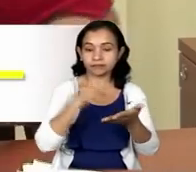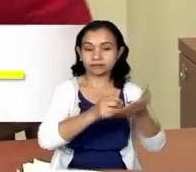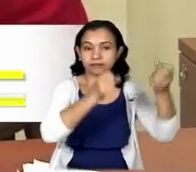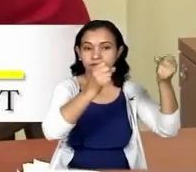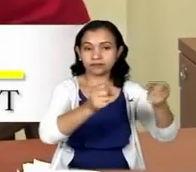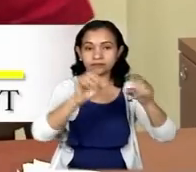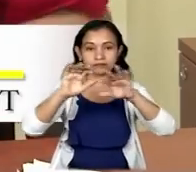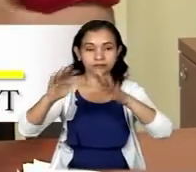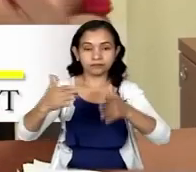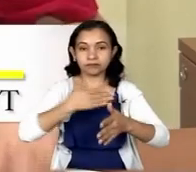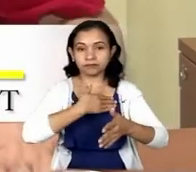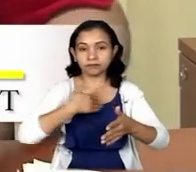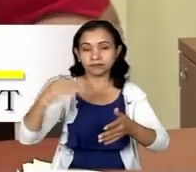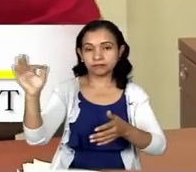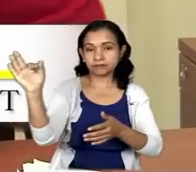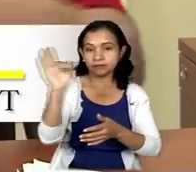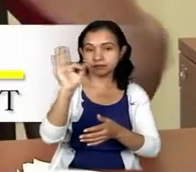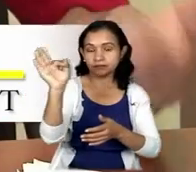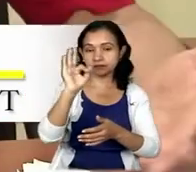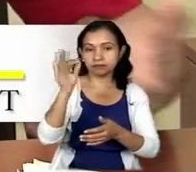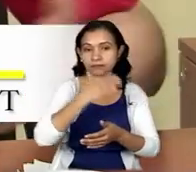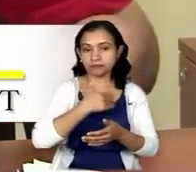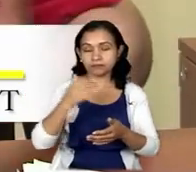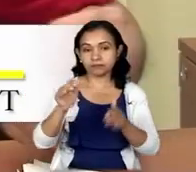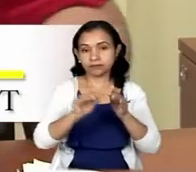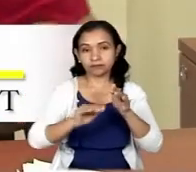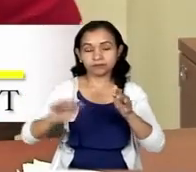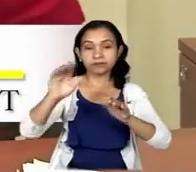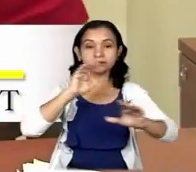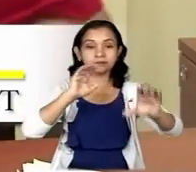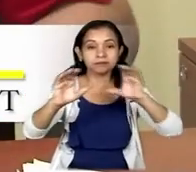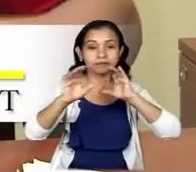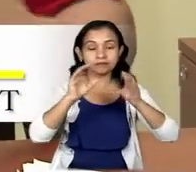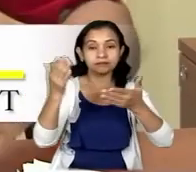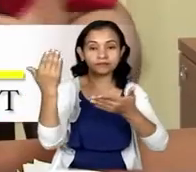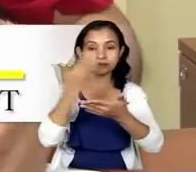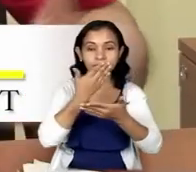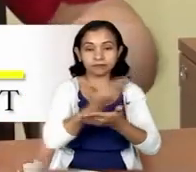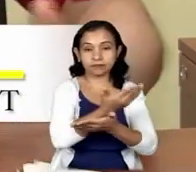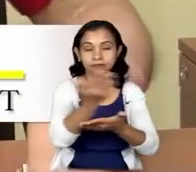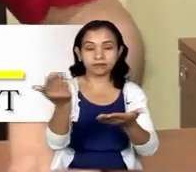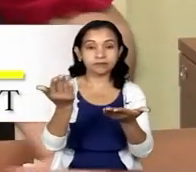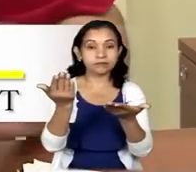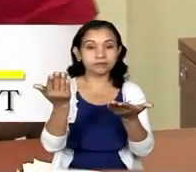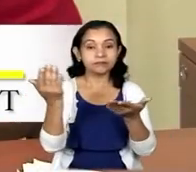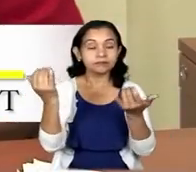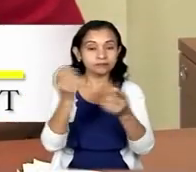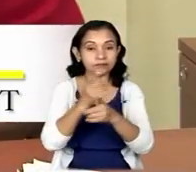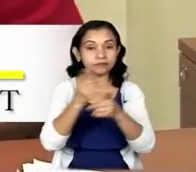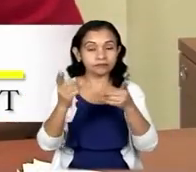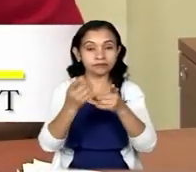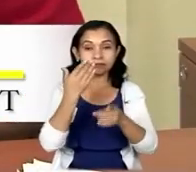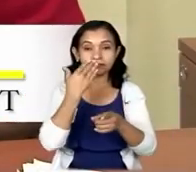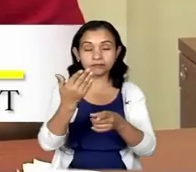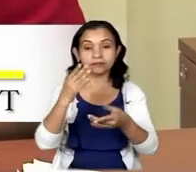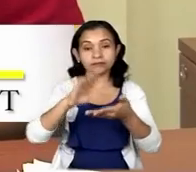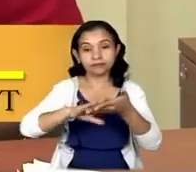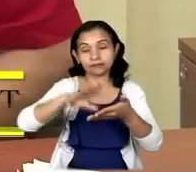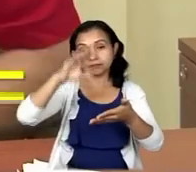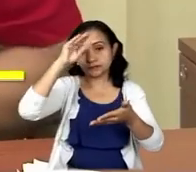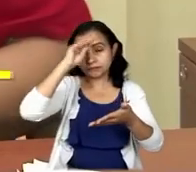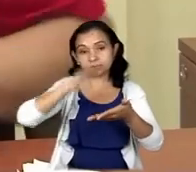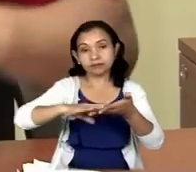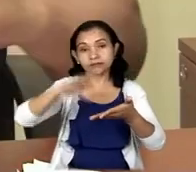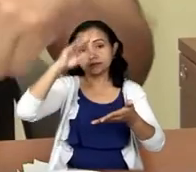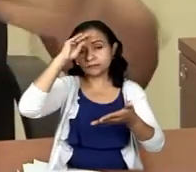mejores metodología, mejores formas, mayor comunicación con los estudiantes, y el estudiante la aplicación de las habilidades y conocimientos que va adquiriendo,